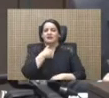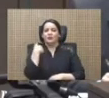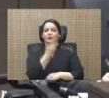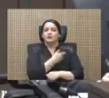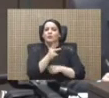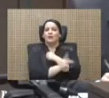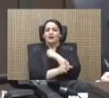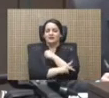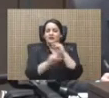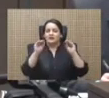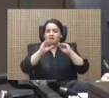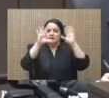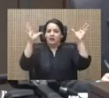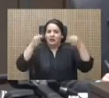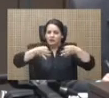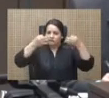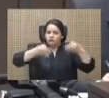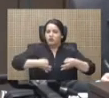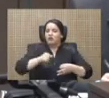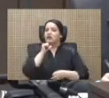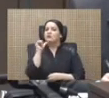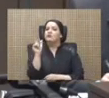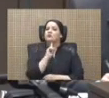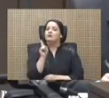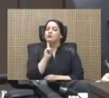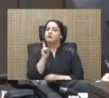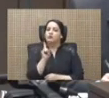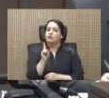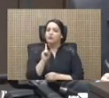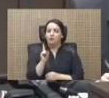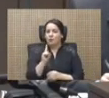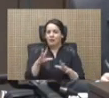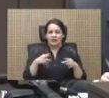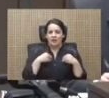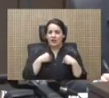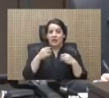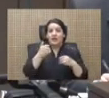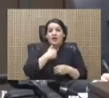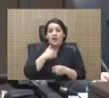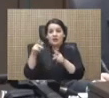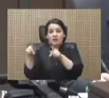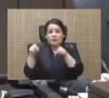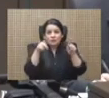y categóricamente reprochable que haya habido personas que